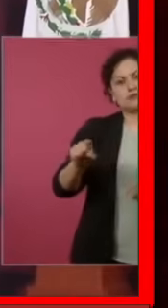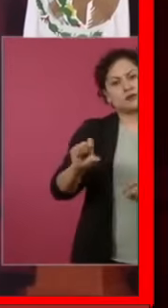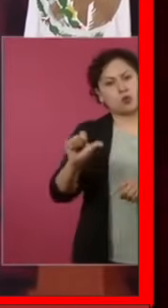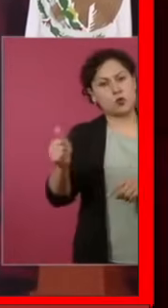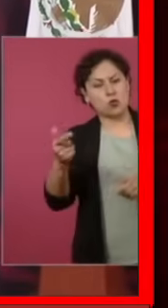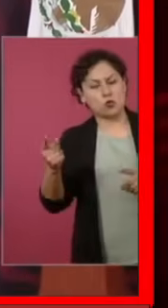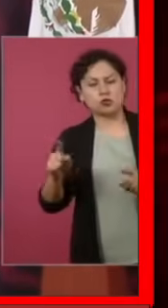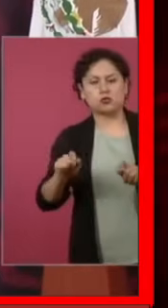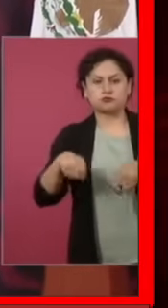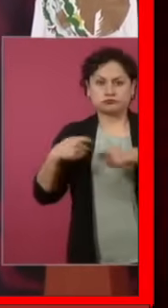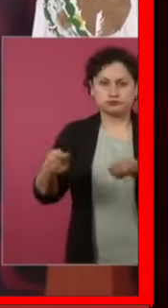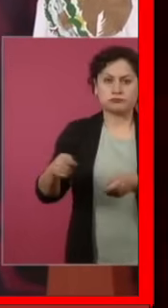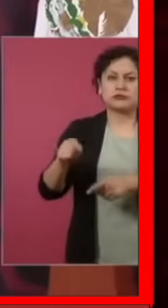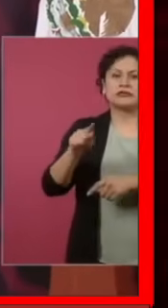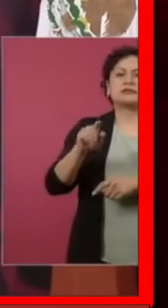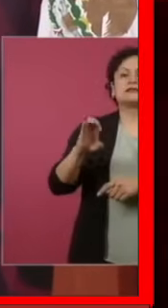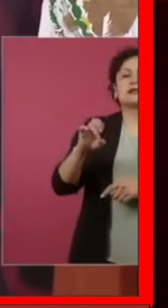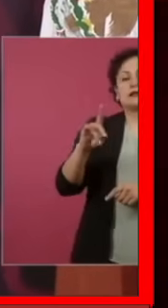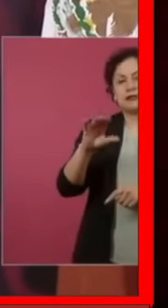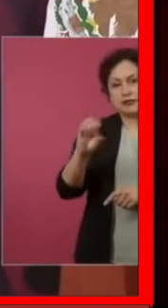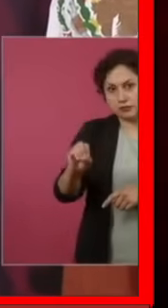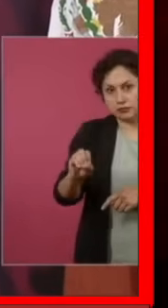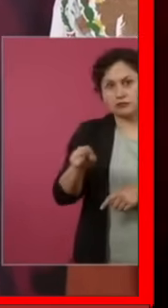recibió un permiso